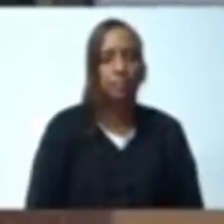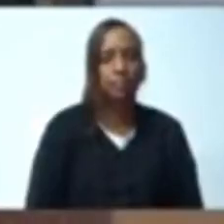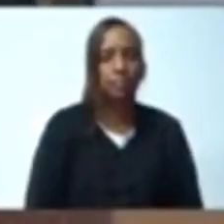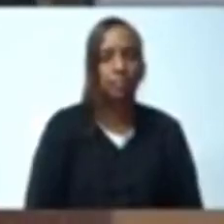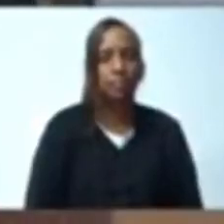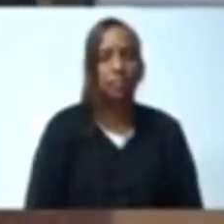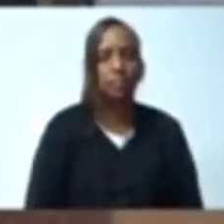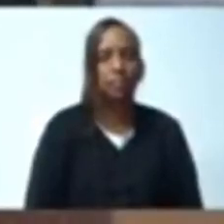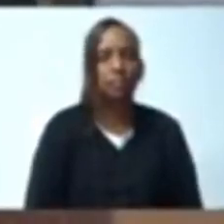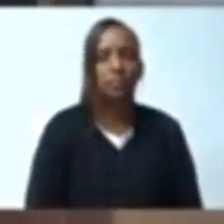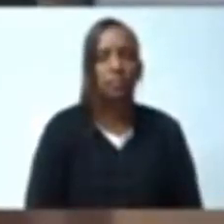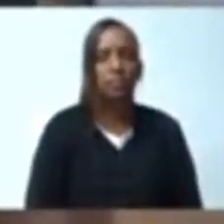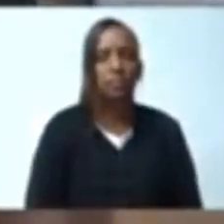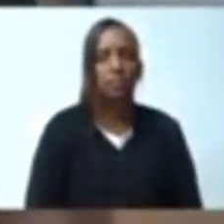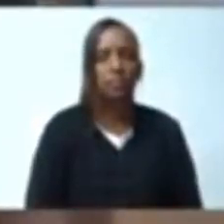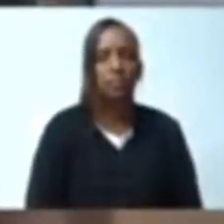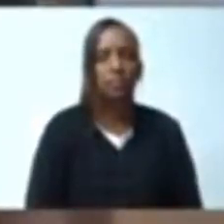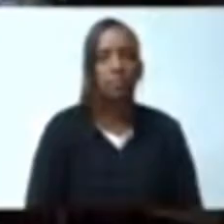Elpidio Báez.